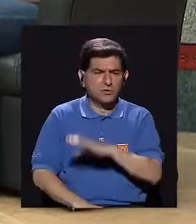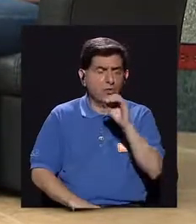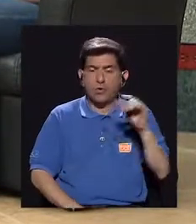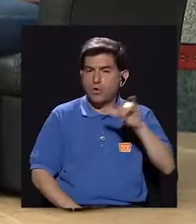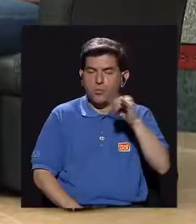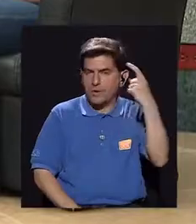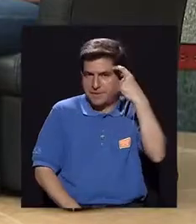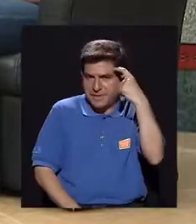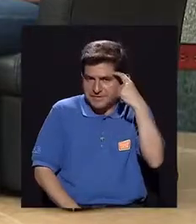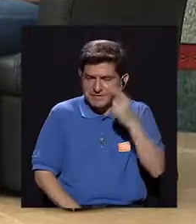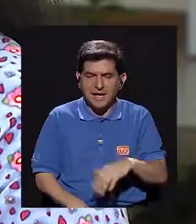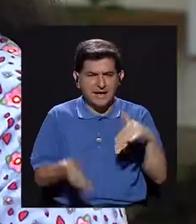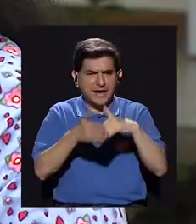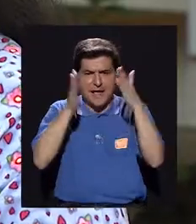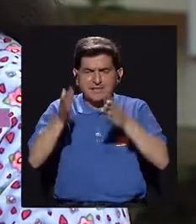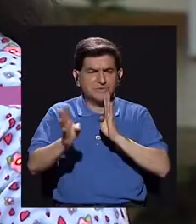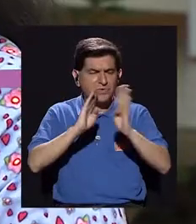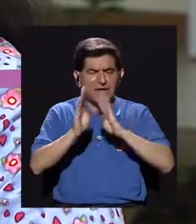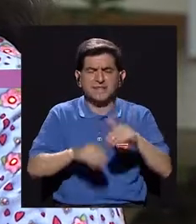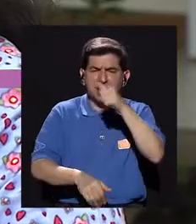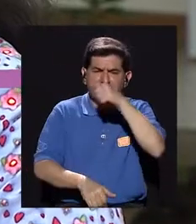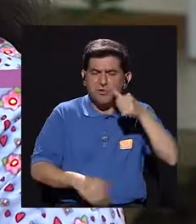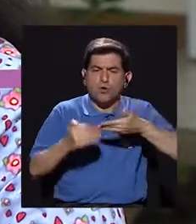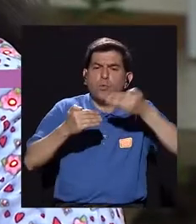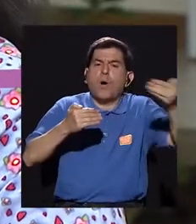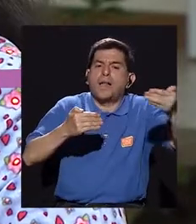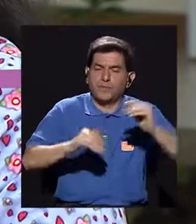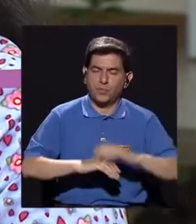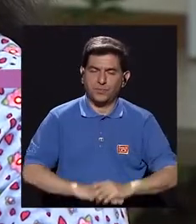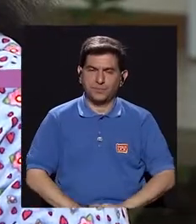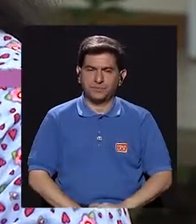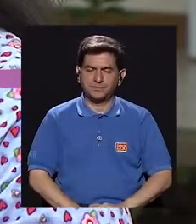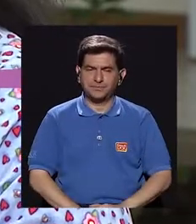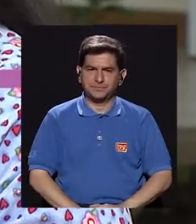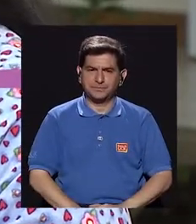a los estudiantes? Para hablarles de drogas. ¿De drogas? Sí.